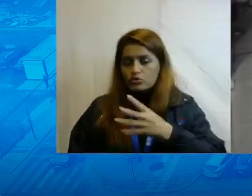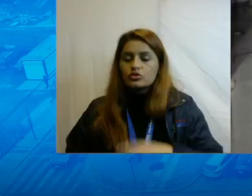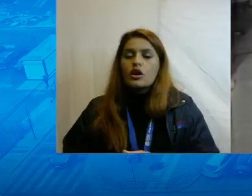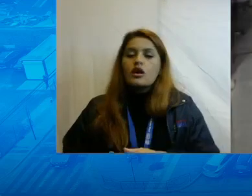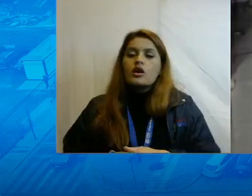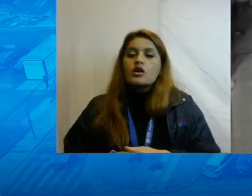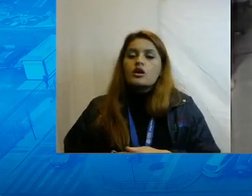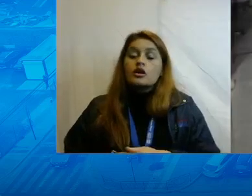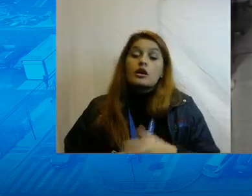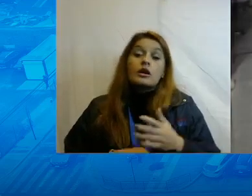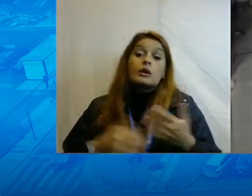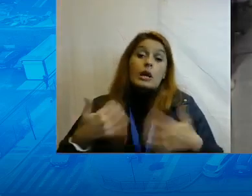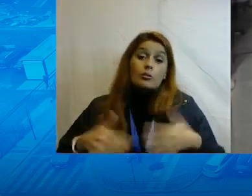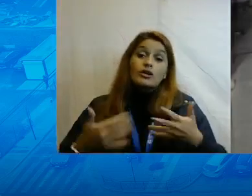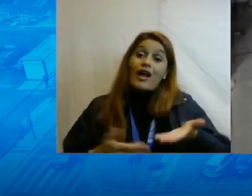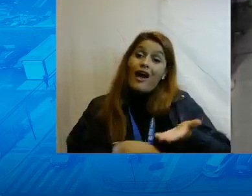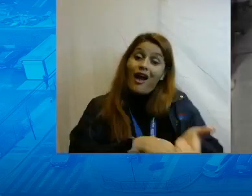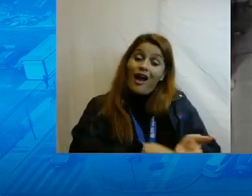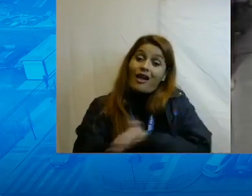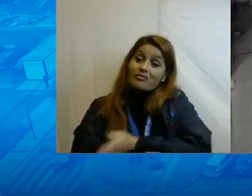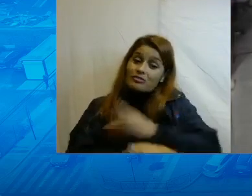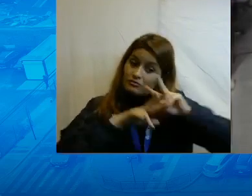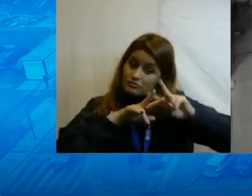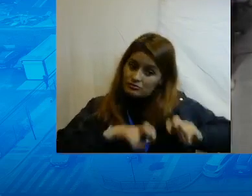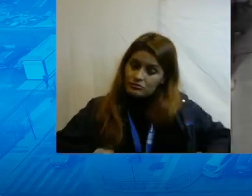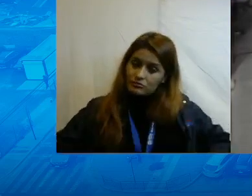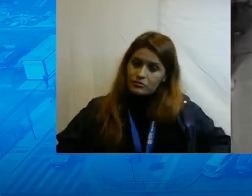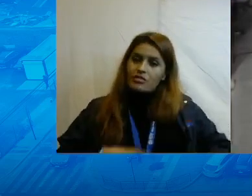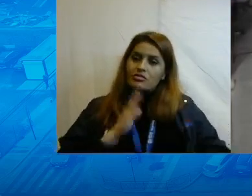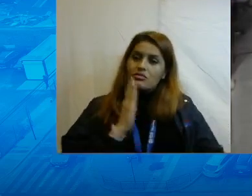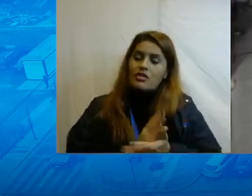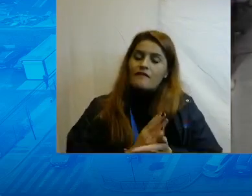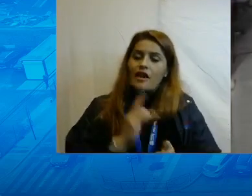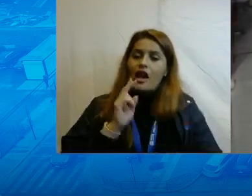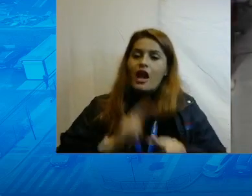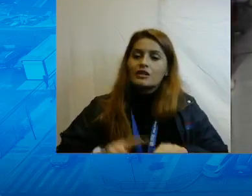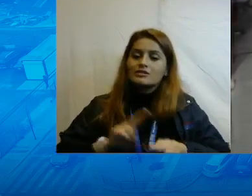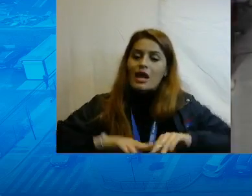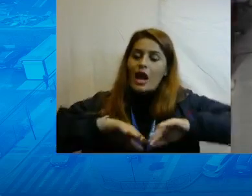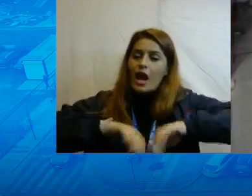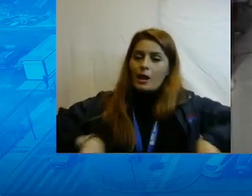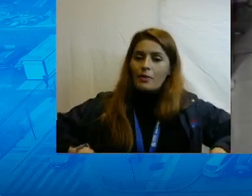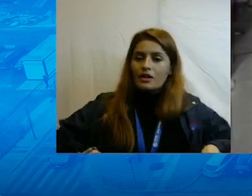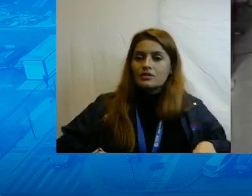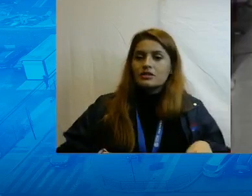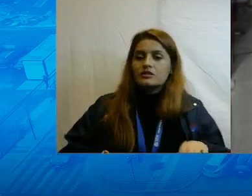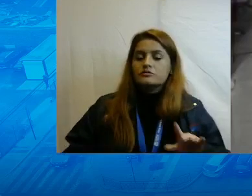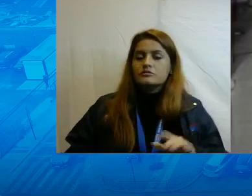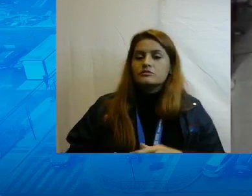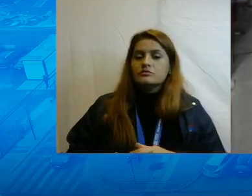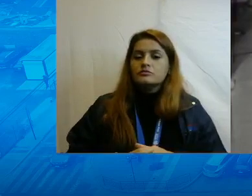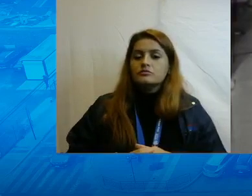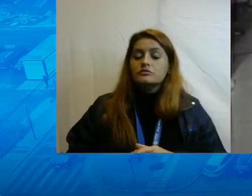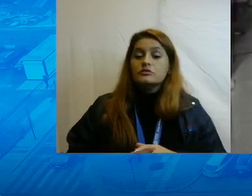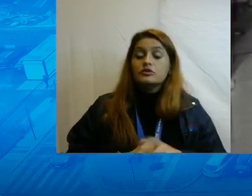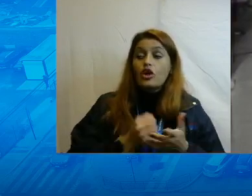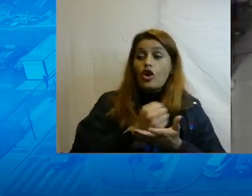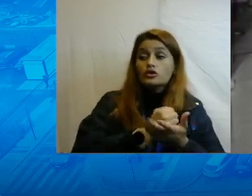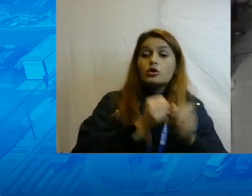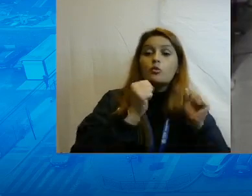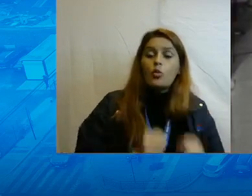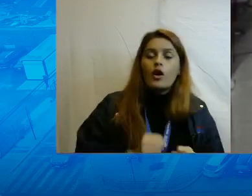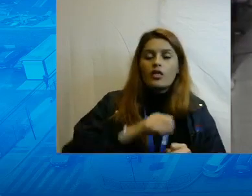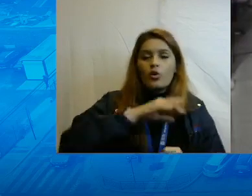sumariales respectivas, porque hay una obligación también de pagar lo que debemos, se paga inmediatamente la deuda para efectos de que no crezca y que las organizaciones puedan funcionar.